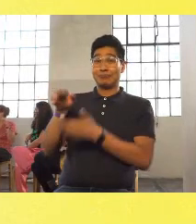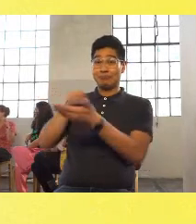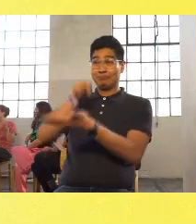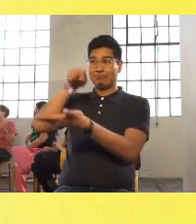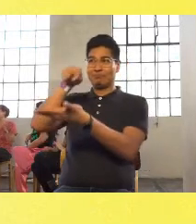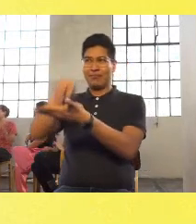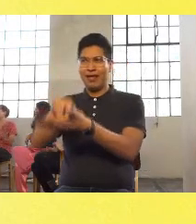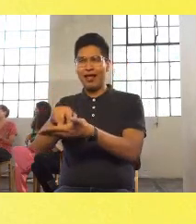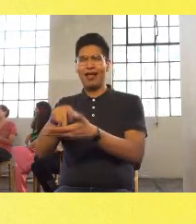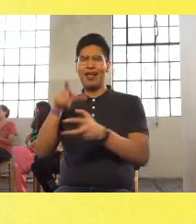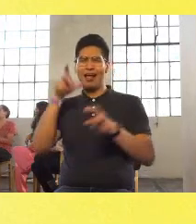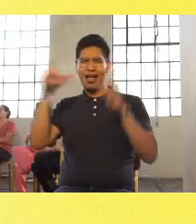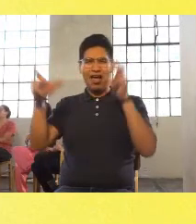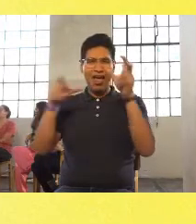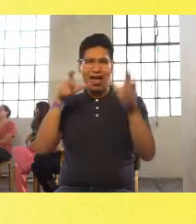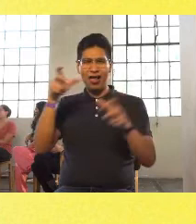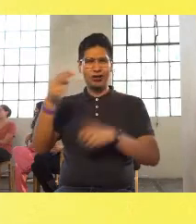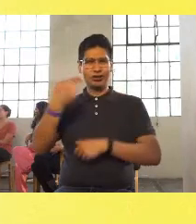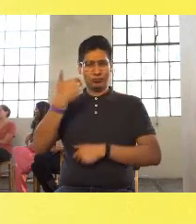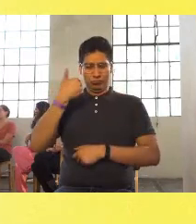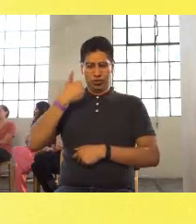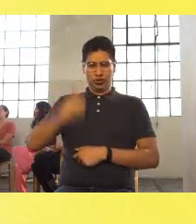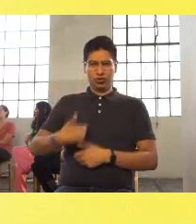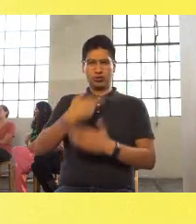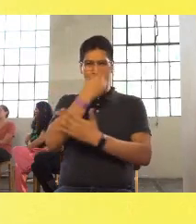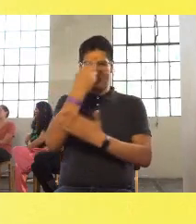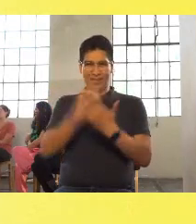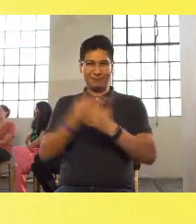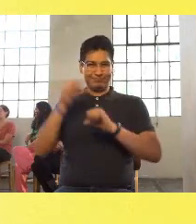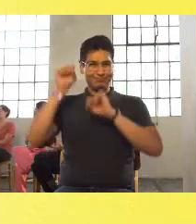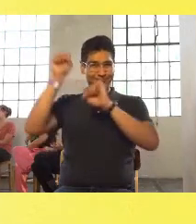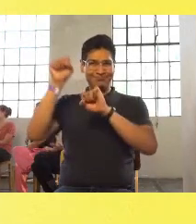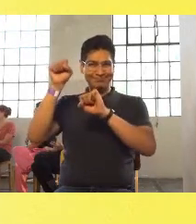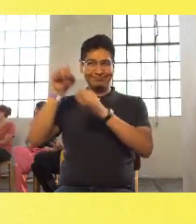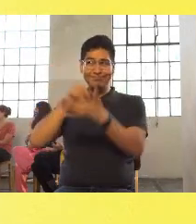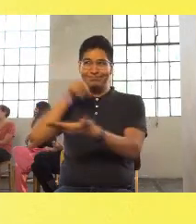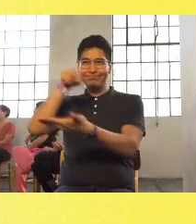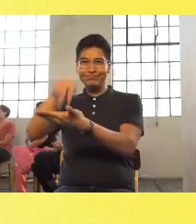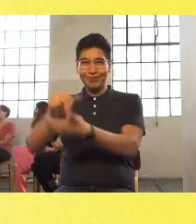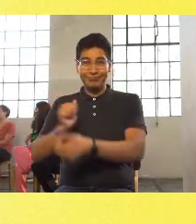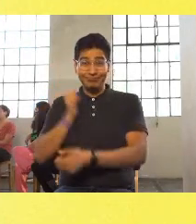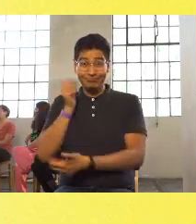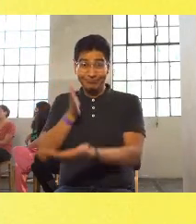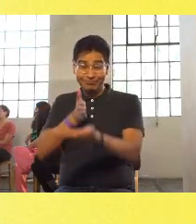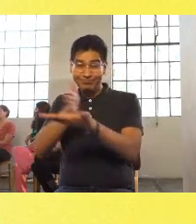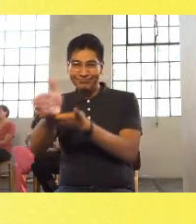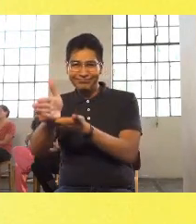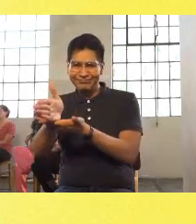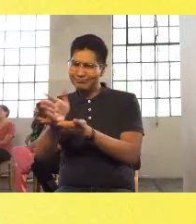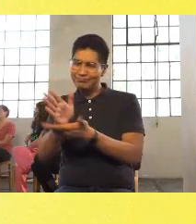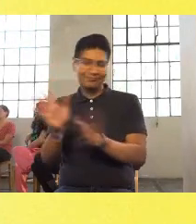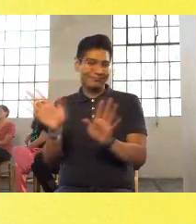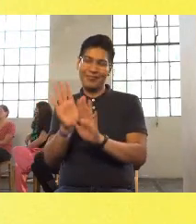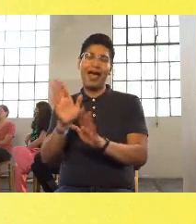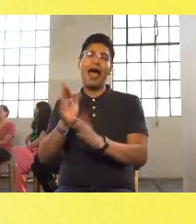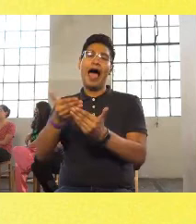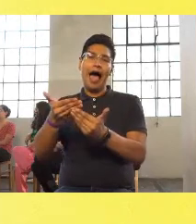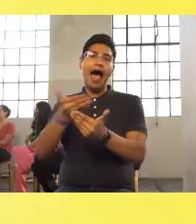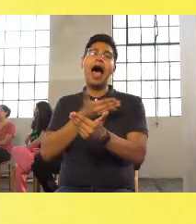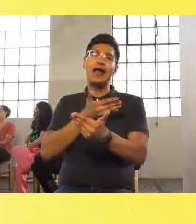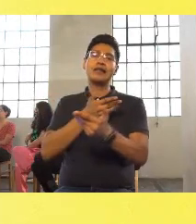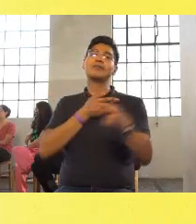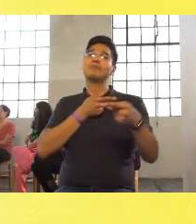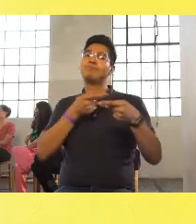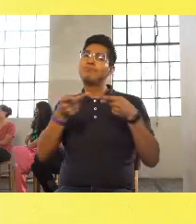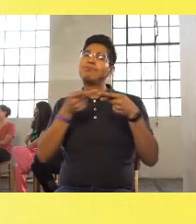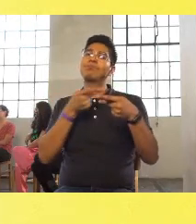los diseñadores activistas, ¿no? Entonces, pues fue de nuevo, ¿no?, nuestro quehacer súper ñoño, donde por